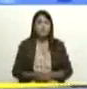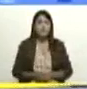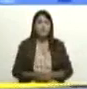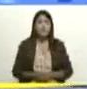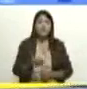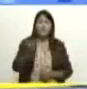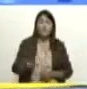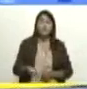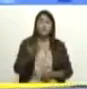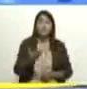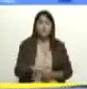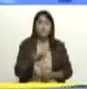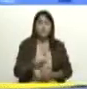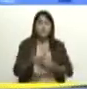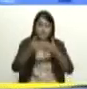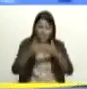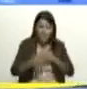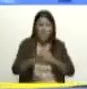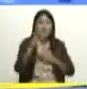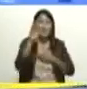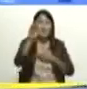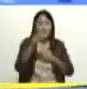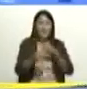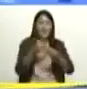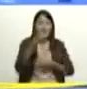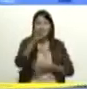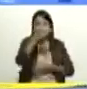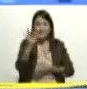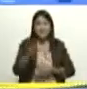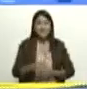esplendorosos que vamos a vivir, que estamos construyendo.